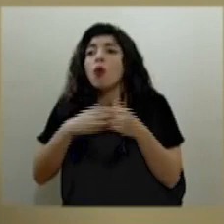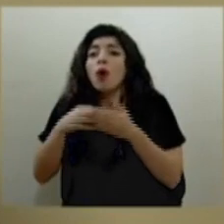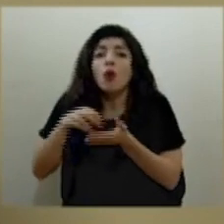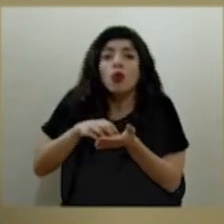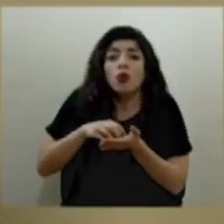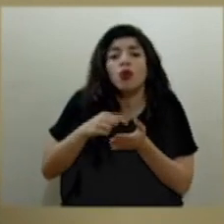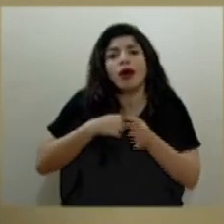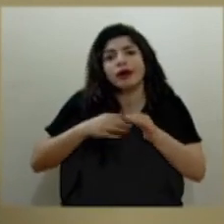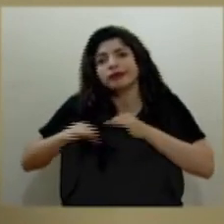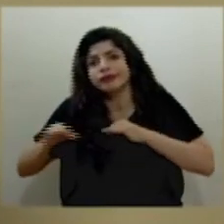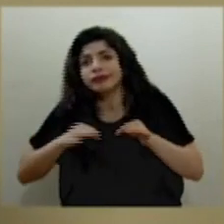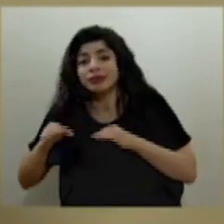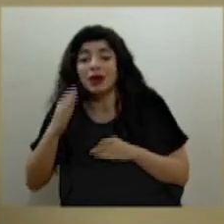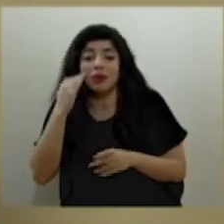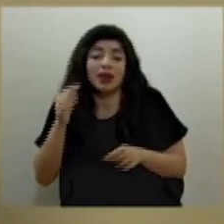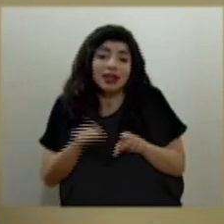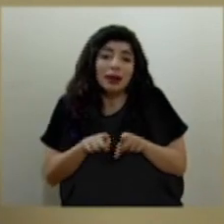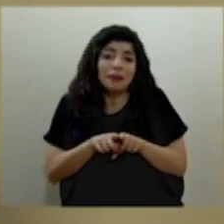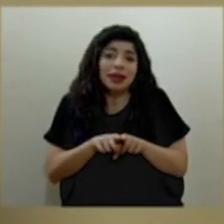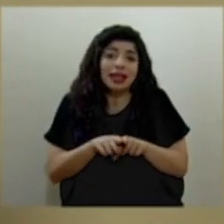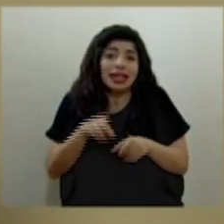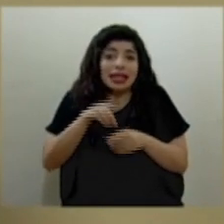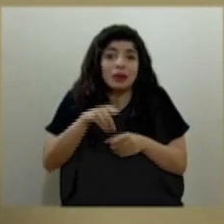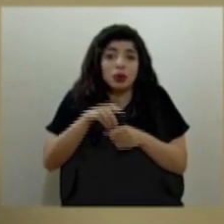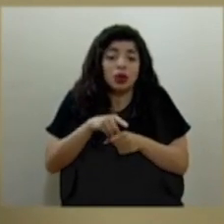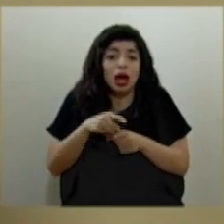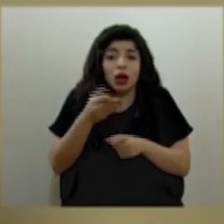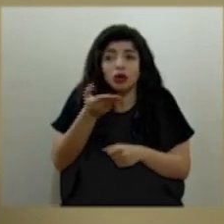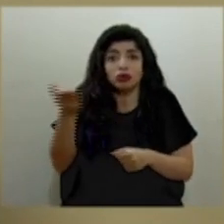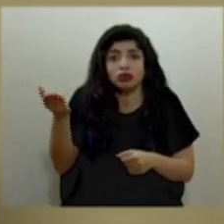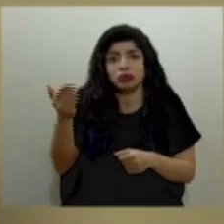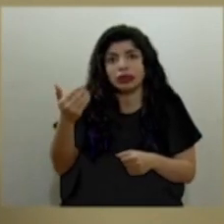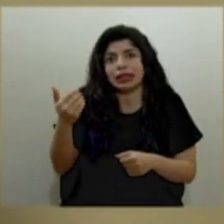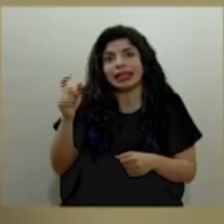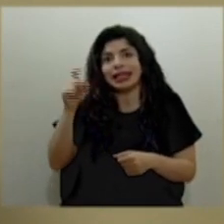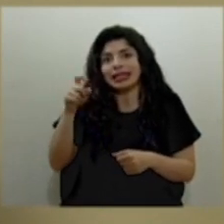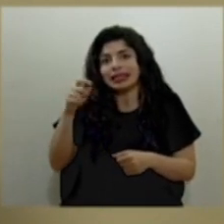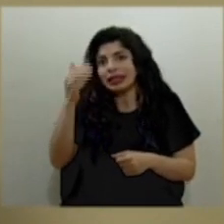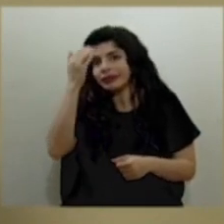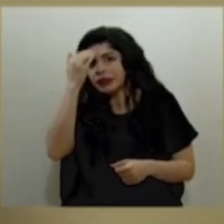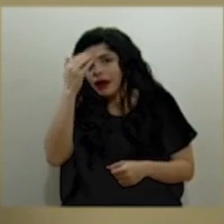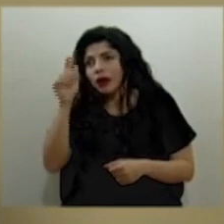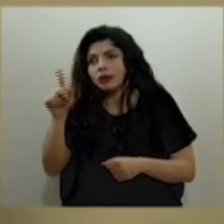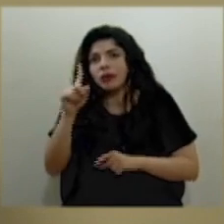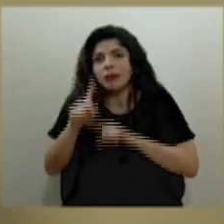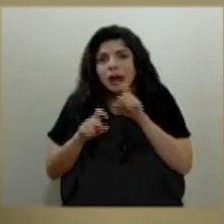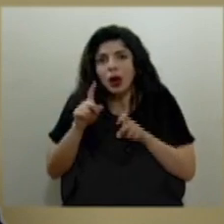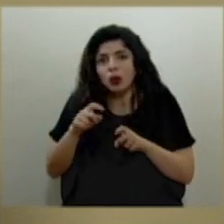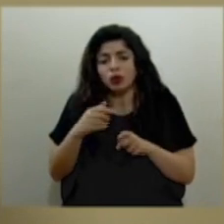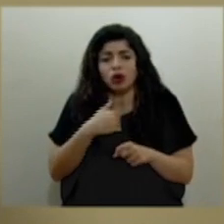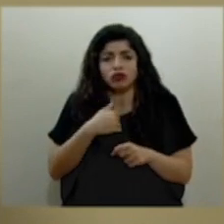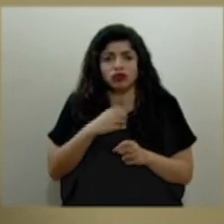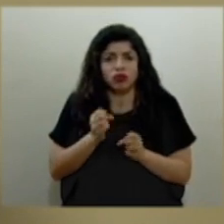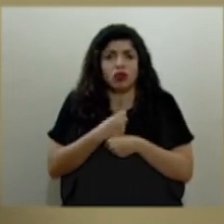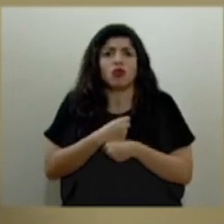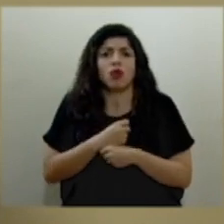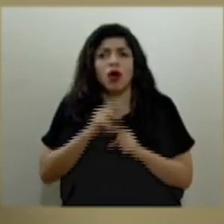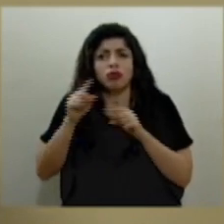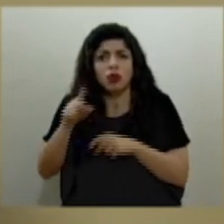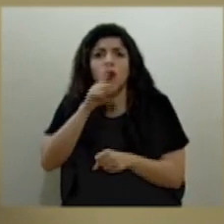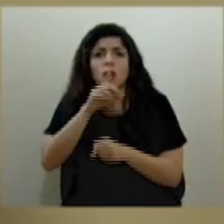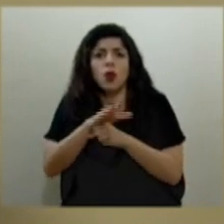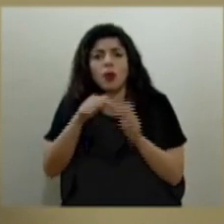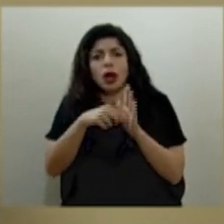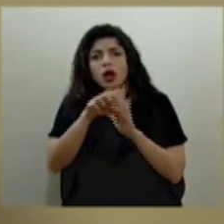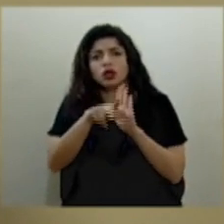dudas, expondré, porque también los diputados pues tendrán que enterarse y hacer sus preguntas respectivas, y como le digo, lo haremos cumpliendo